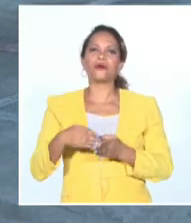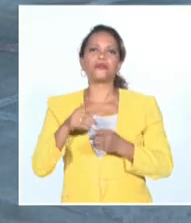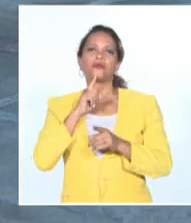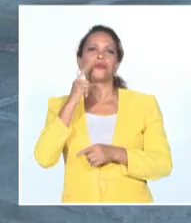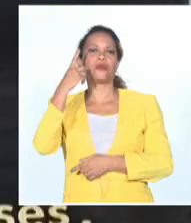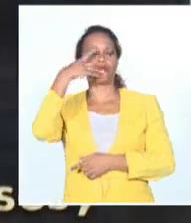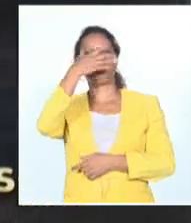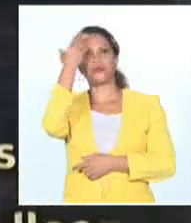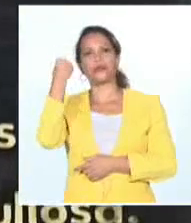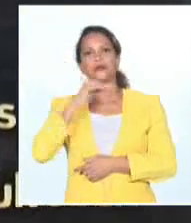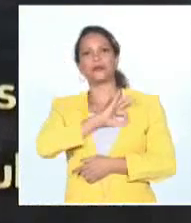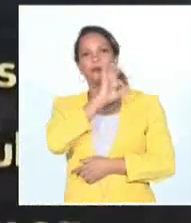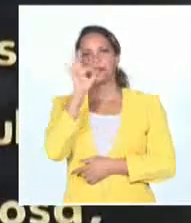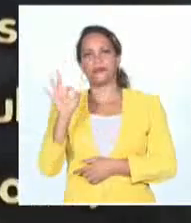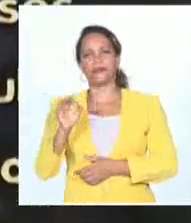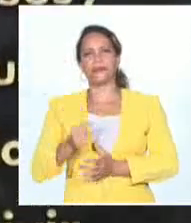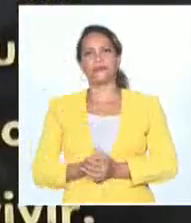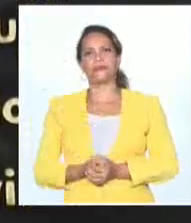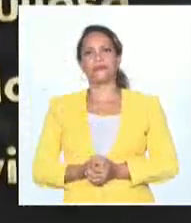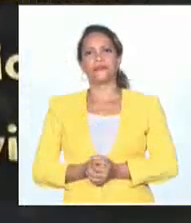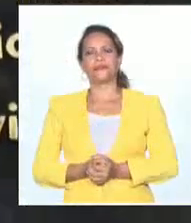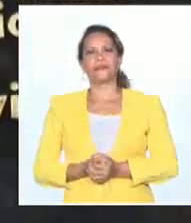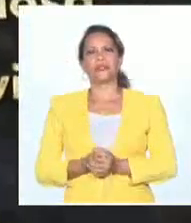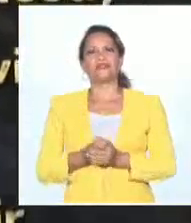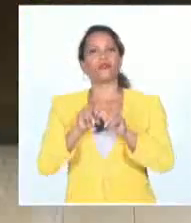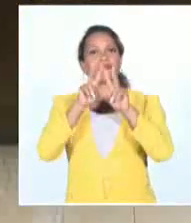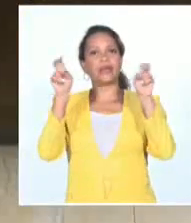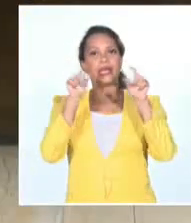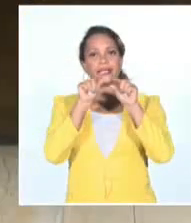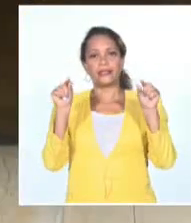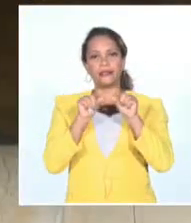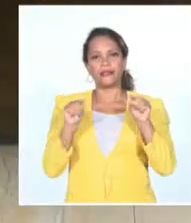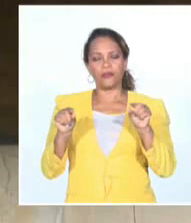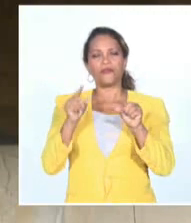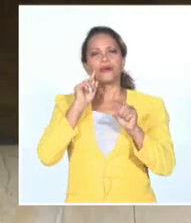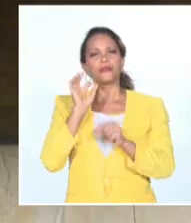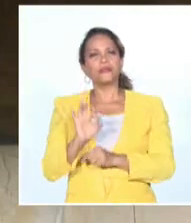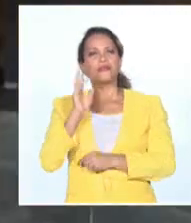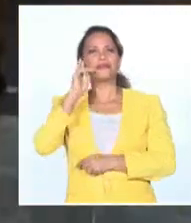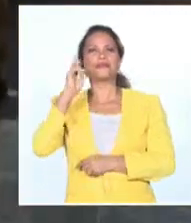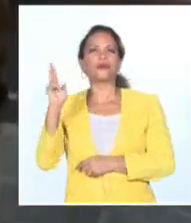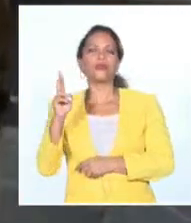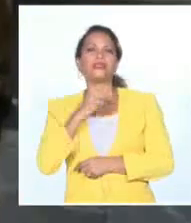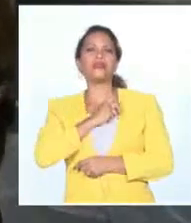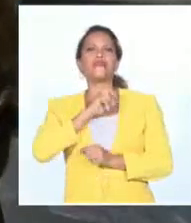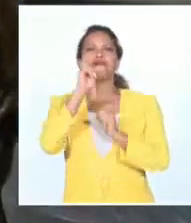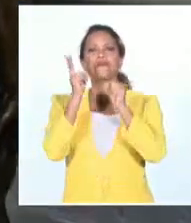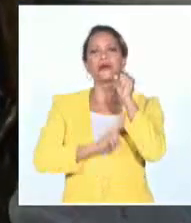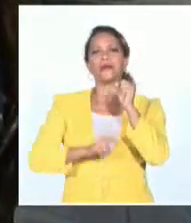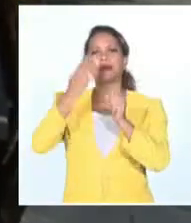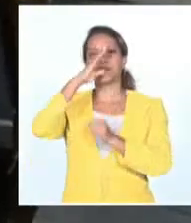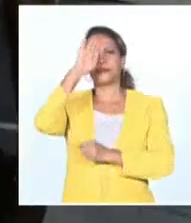por la patria. Estrofas que son símbolos del sentir y de los valores que nos caracterizan como